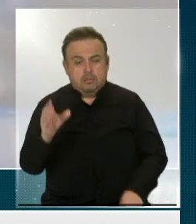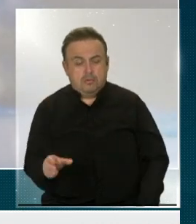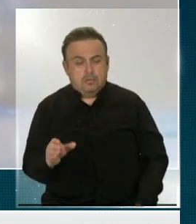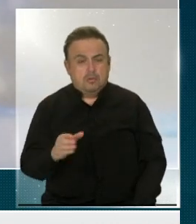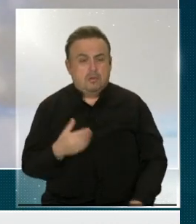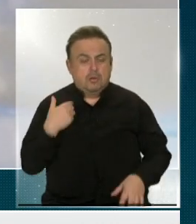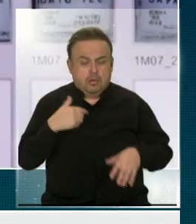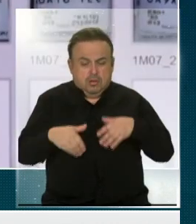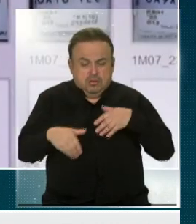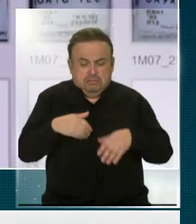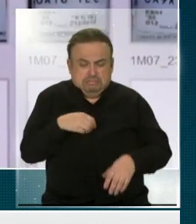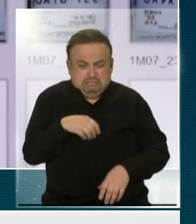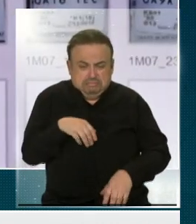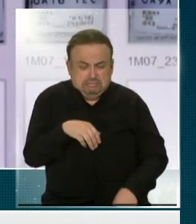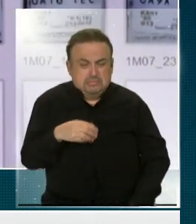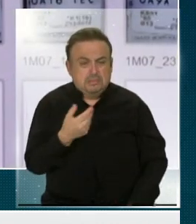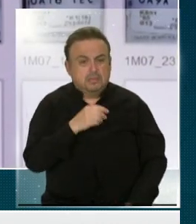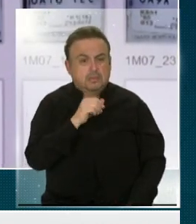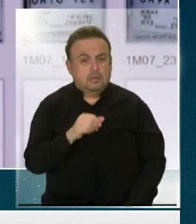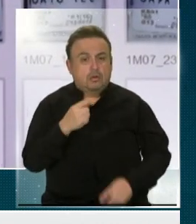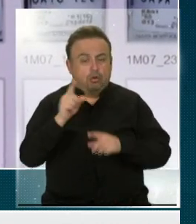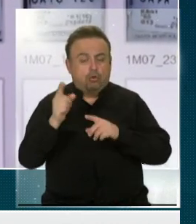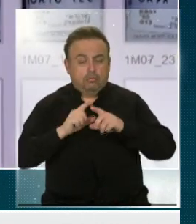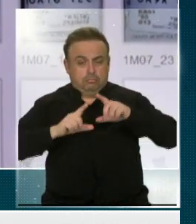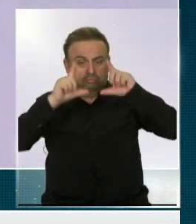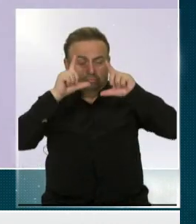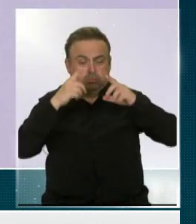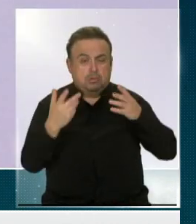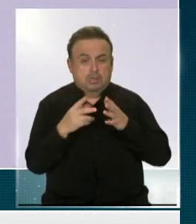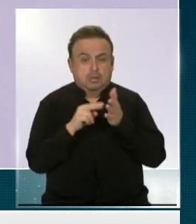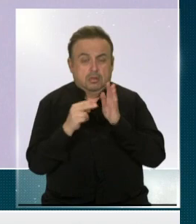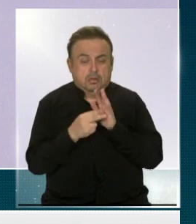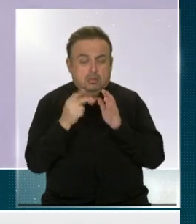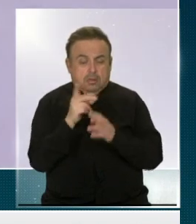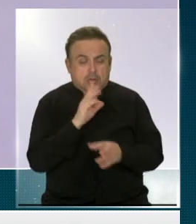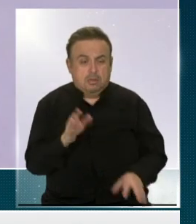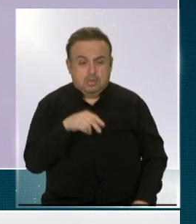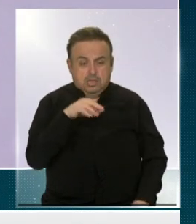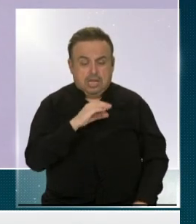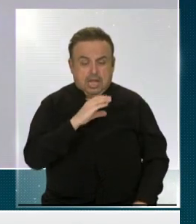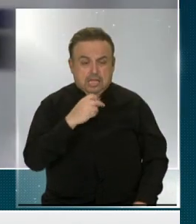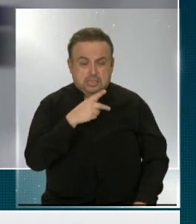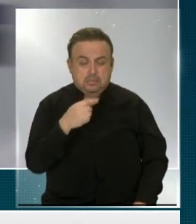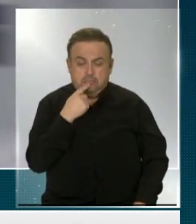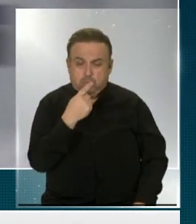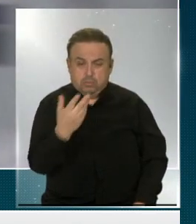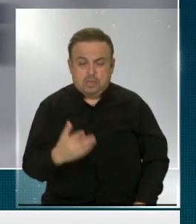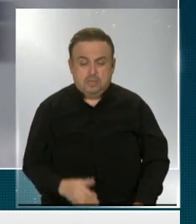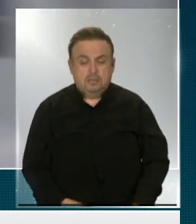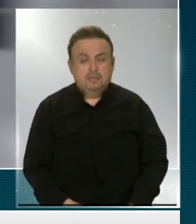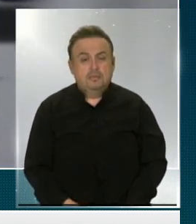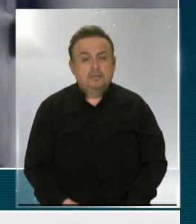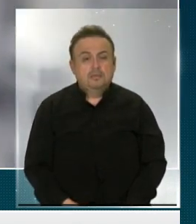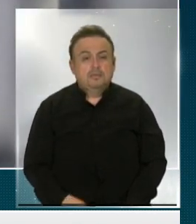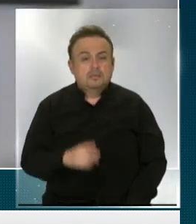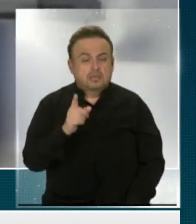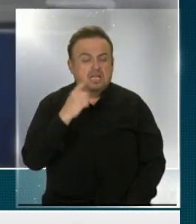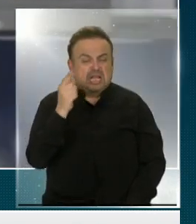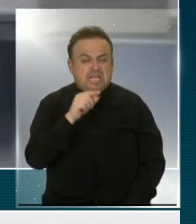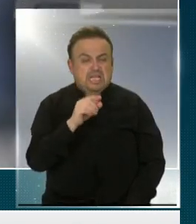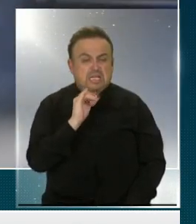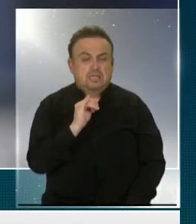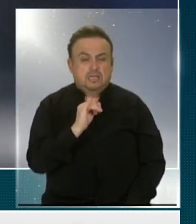con comorbilidad en el fondo quienes están más expuestos a los efectos del coi en general